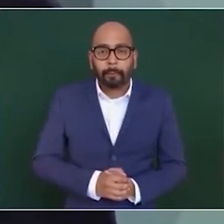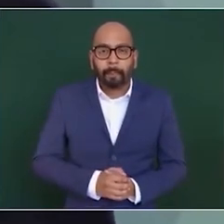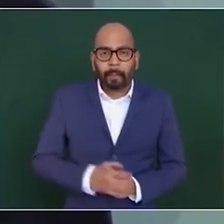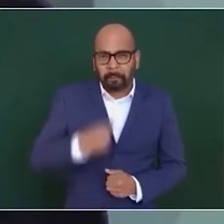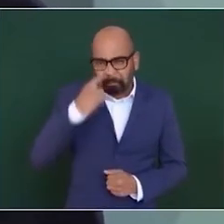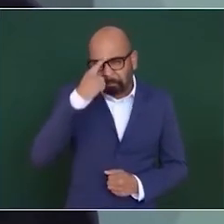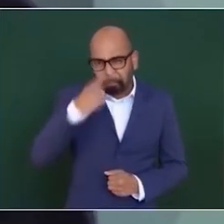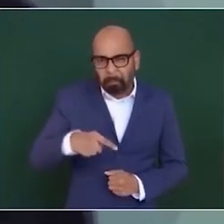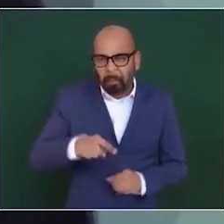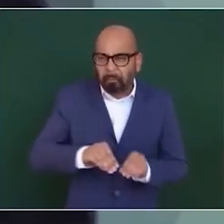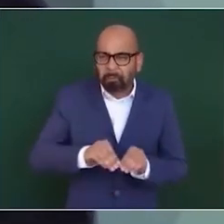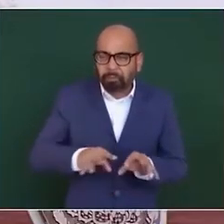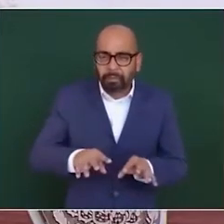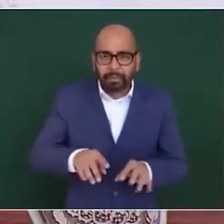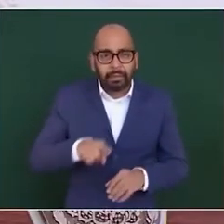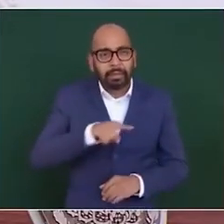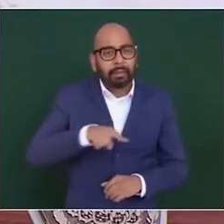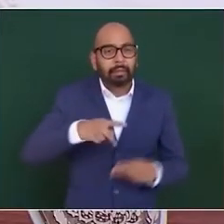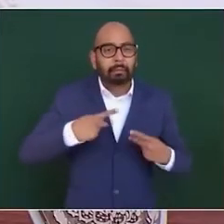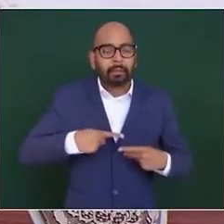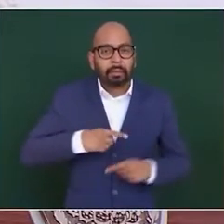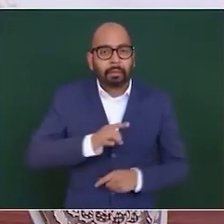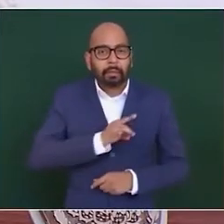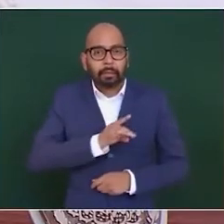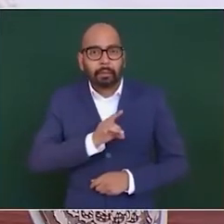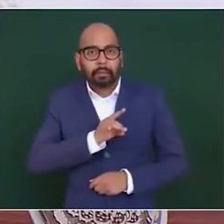atemorizar sin